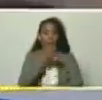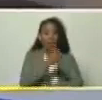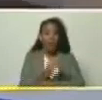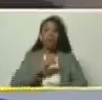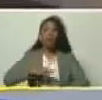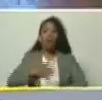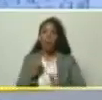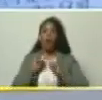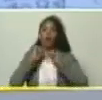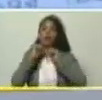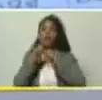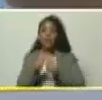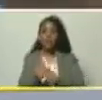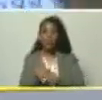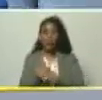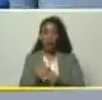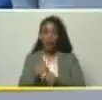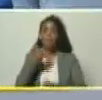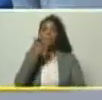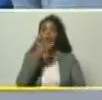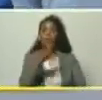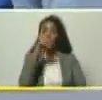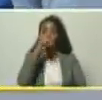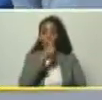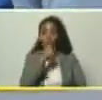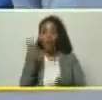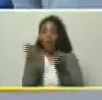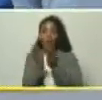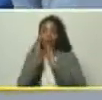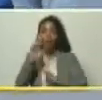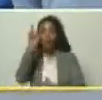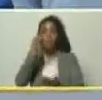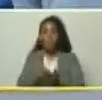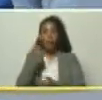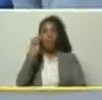podamos iniciar el próximo año escolar